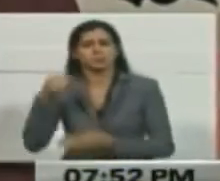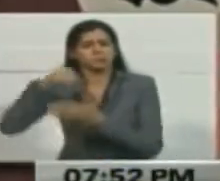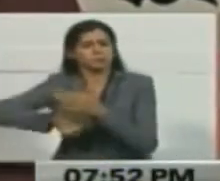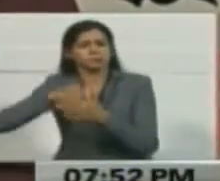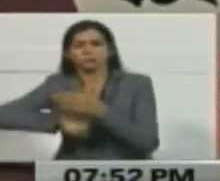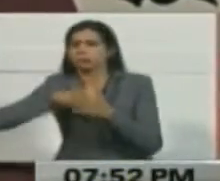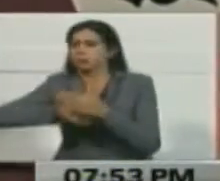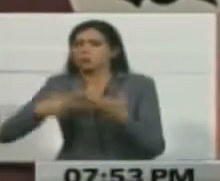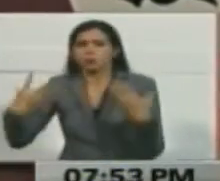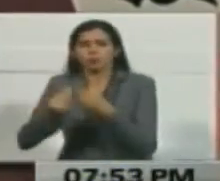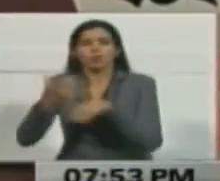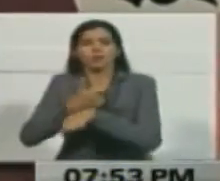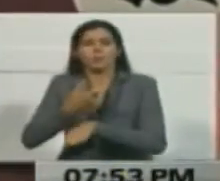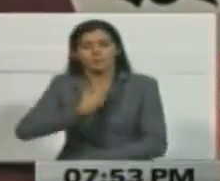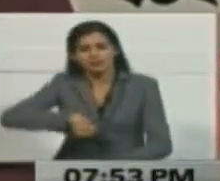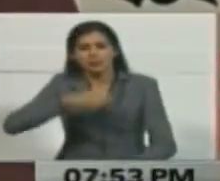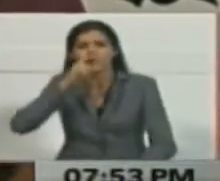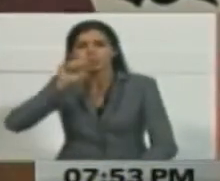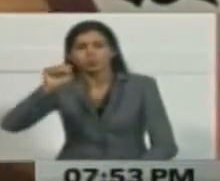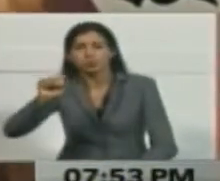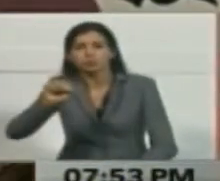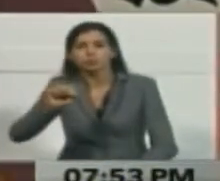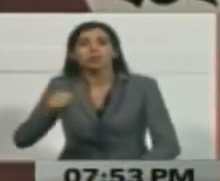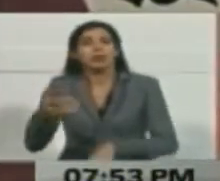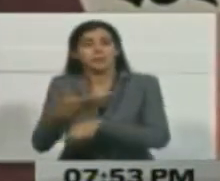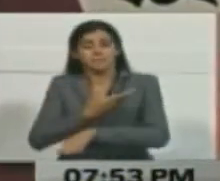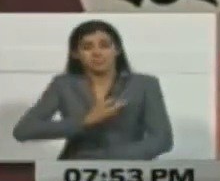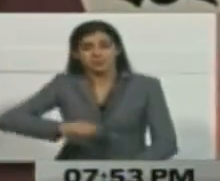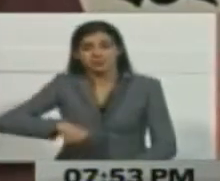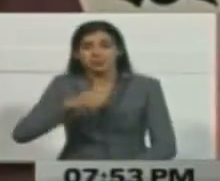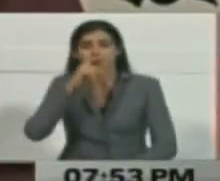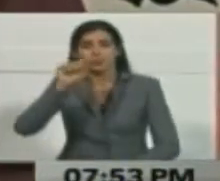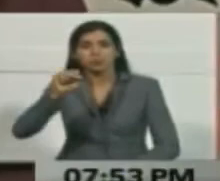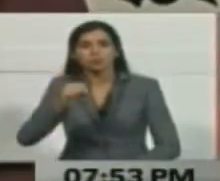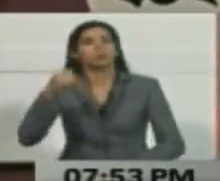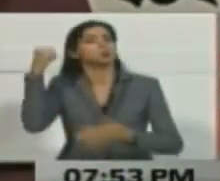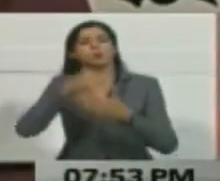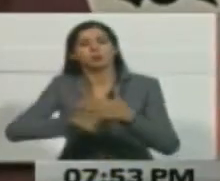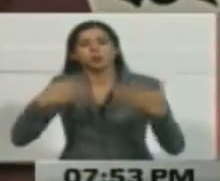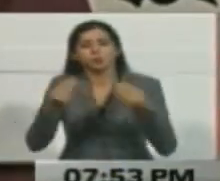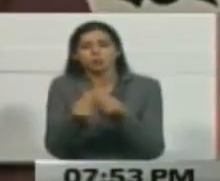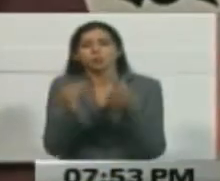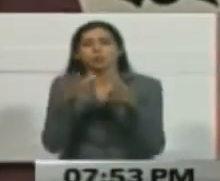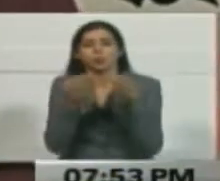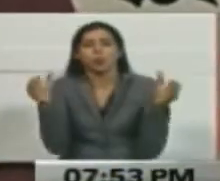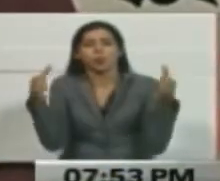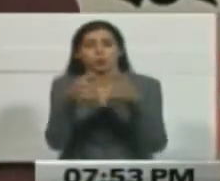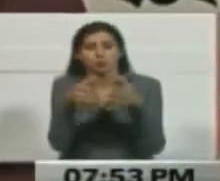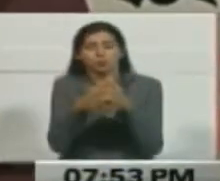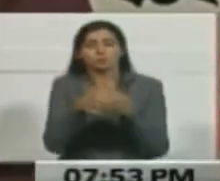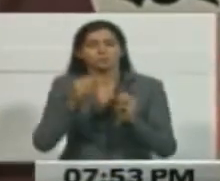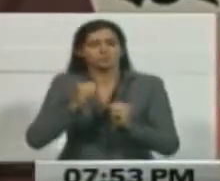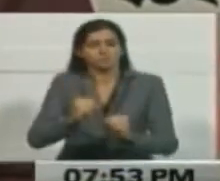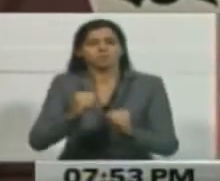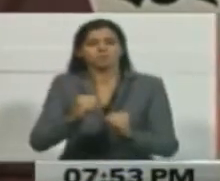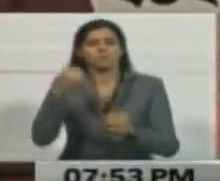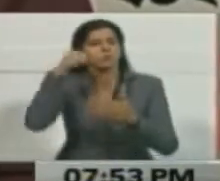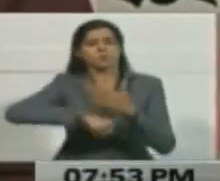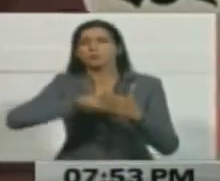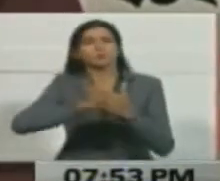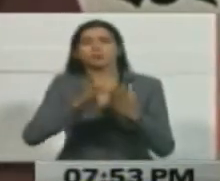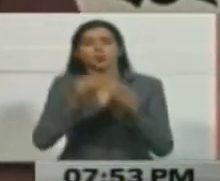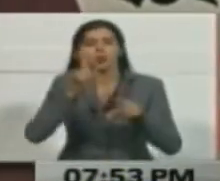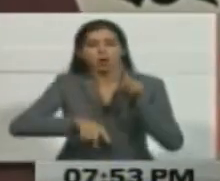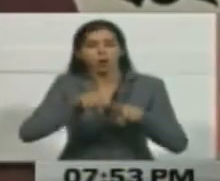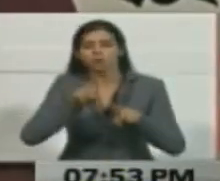el gobierno del presidente Maduro. Ha venido combatiendo con toda la fuerza y con toda la tenacidad y con todos los